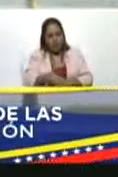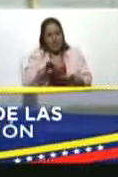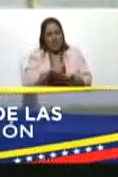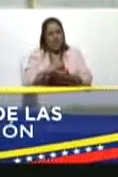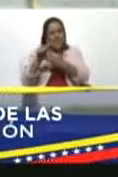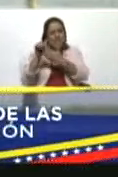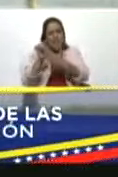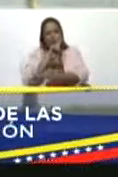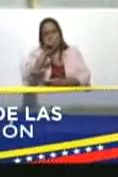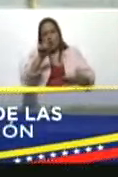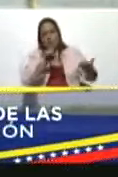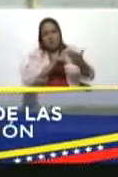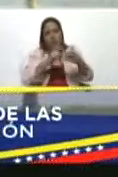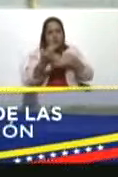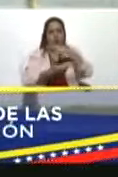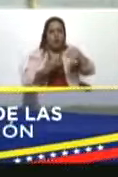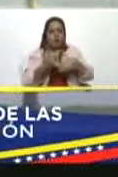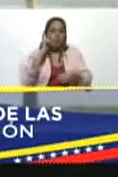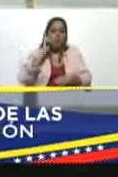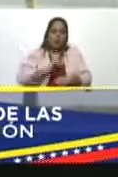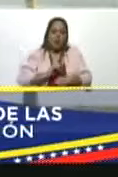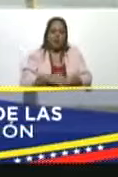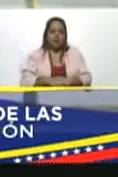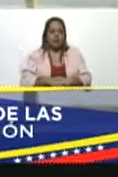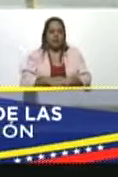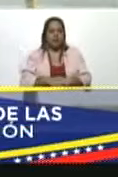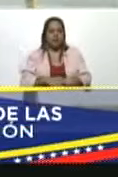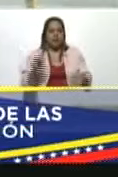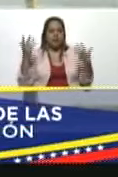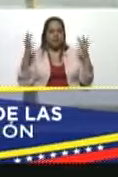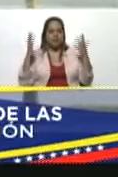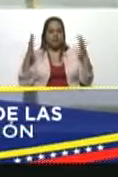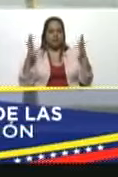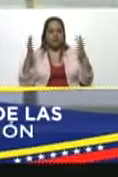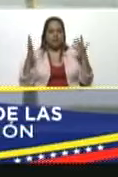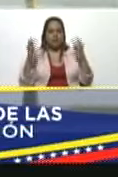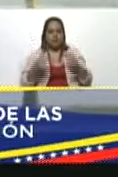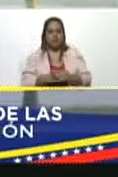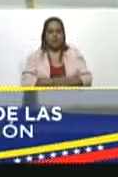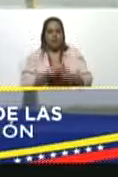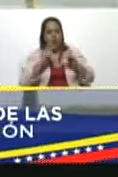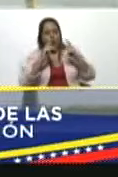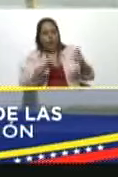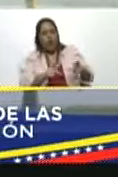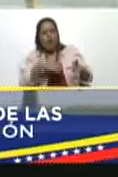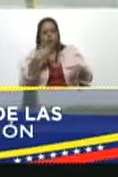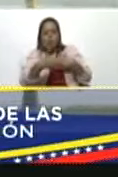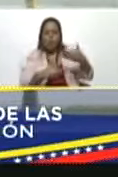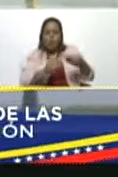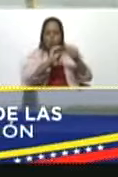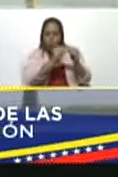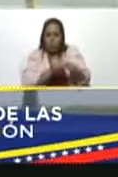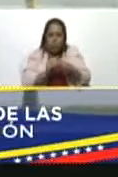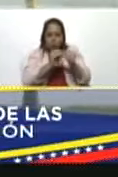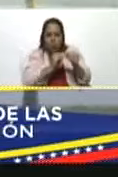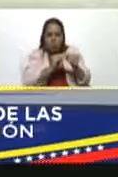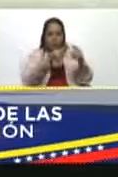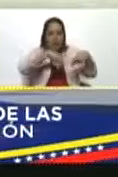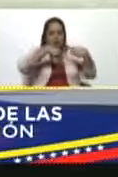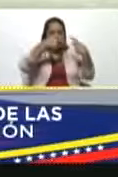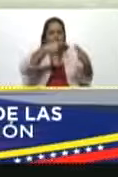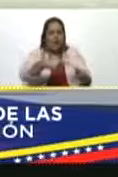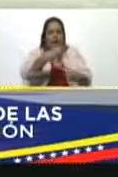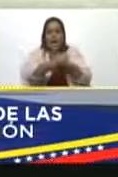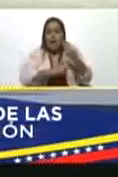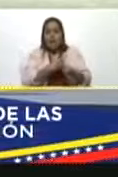líder absoluto de la revolución bolivariana. Bueno, vamos a ir recuperando, paso a paso,